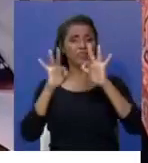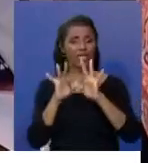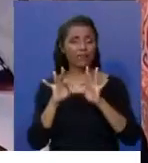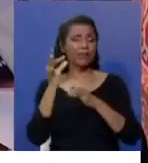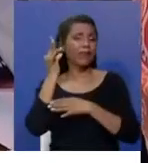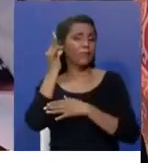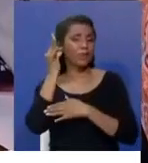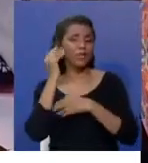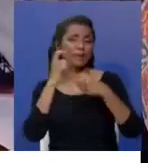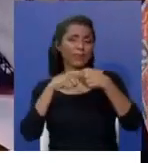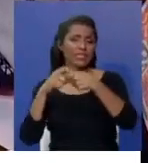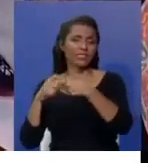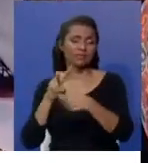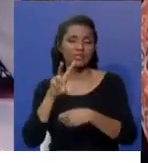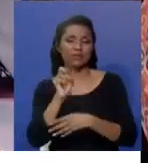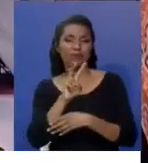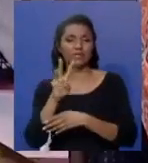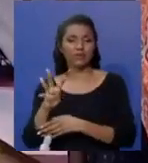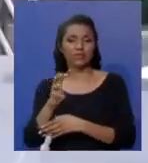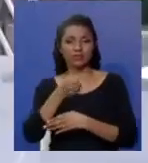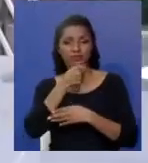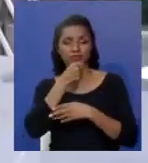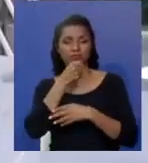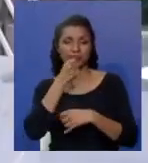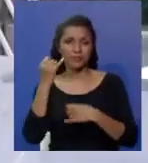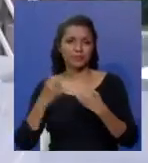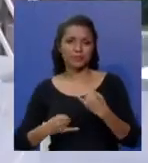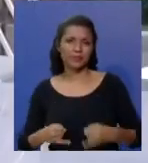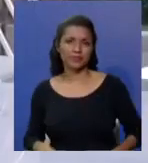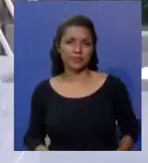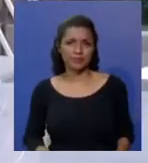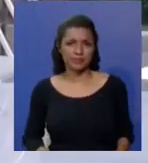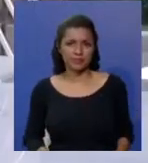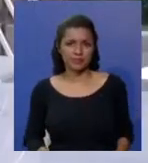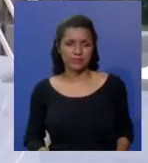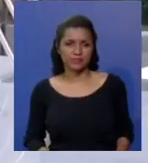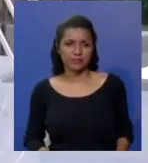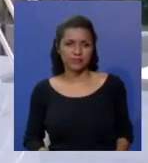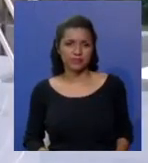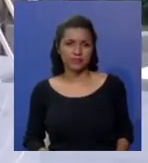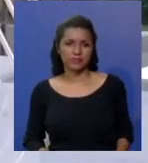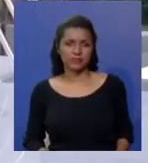las elecciones de 2024. Informó para ustedes Yanis Vergara, TVN Noticias.